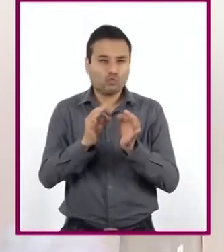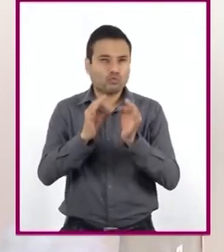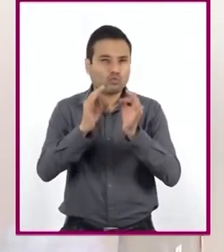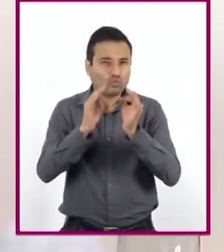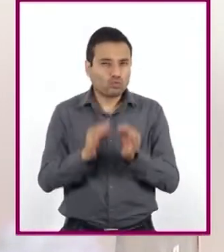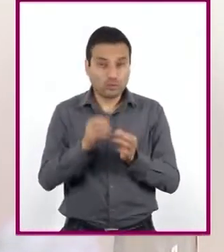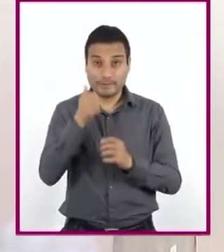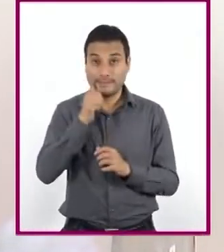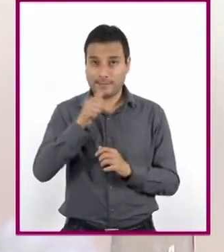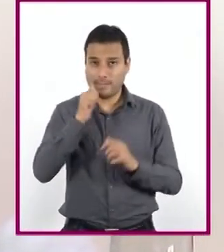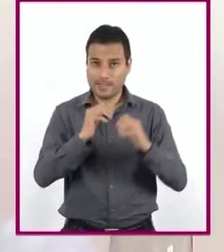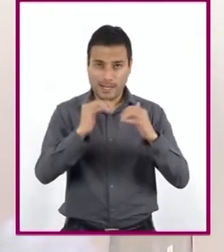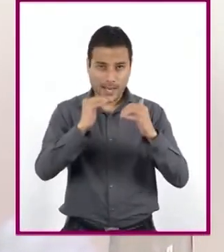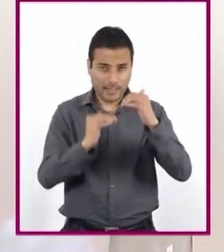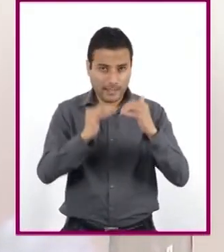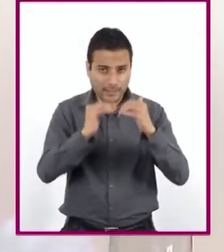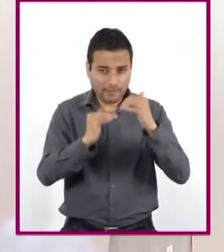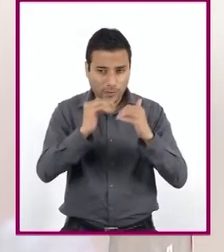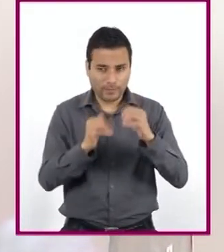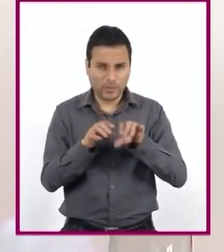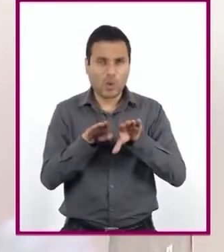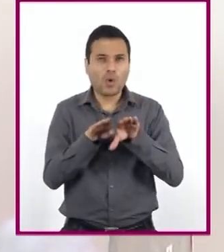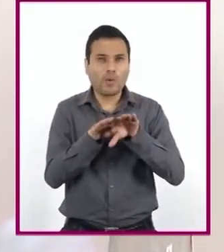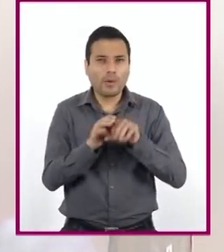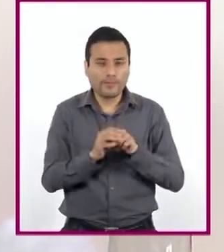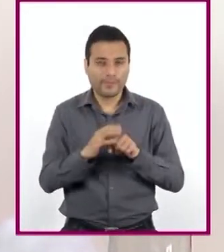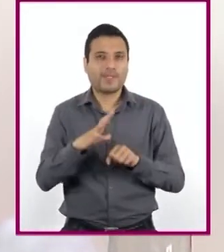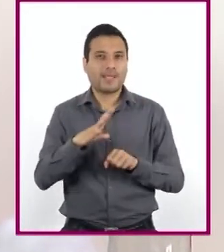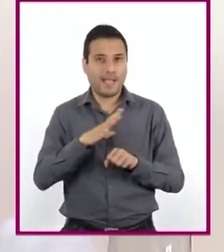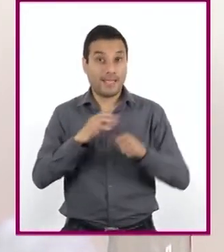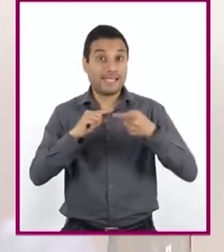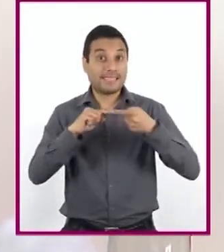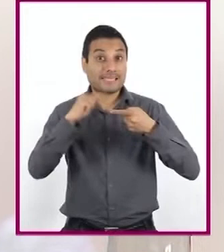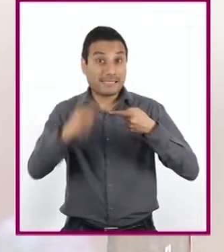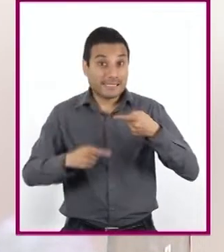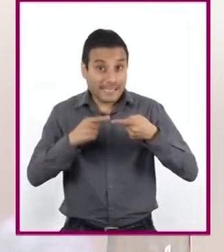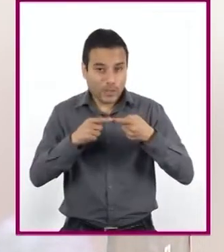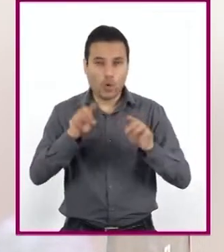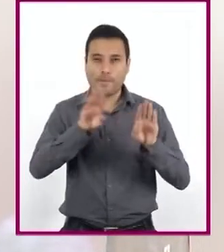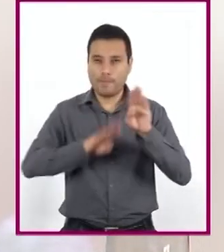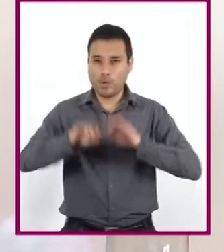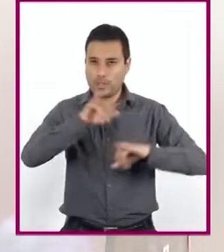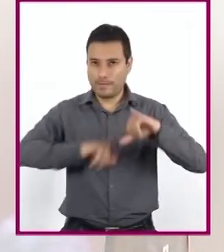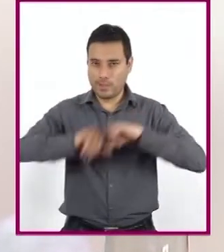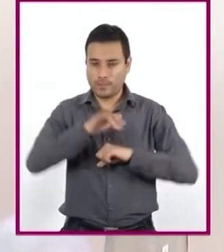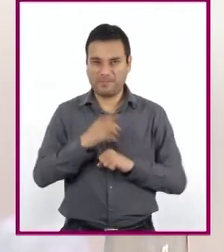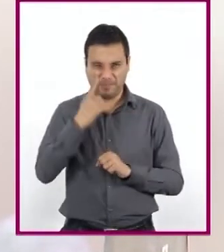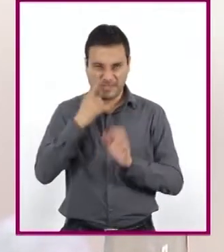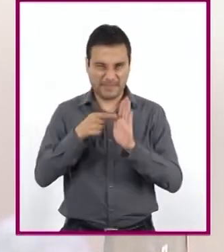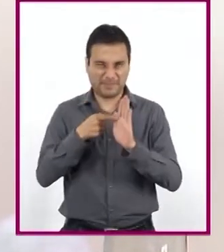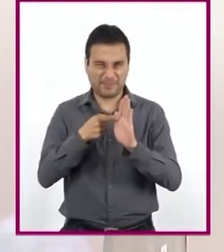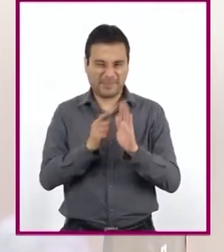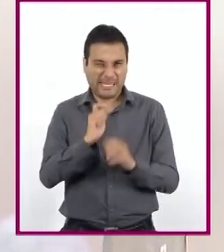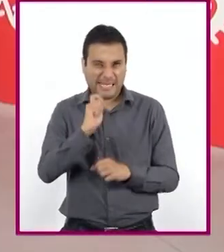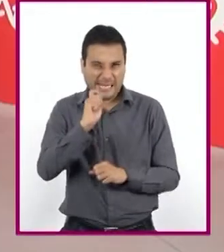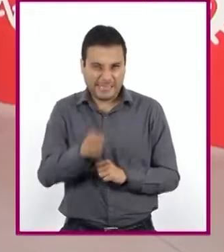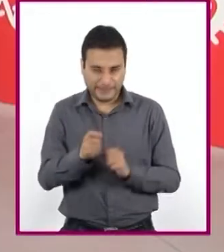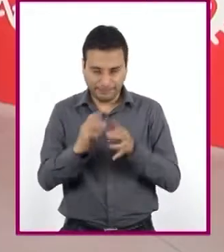equilibrio a través de los llamados ciclos biogeoquímicos. Veamos un poco más de